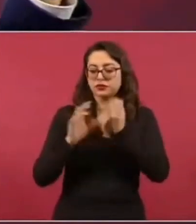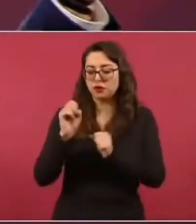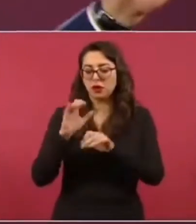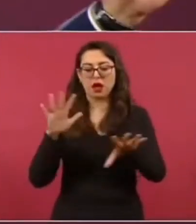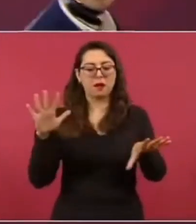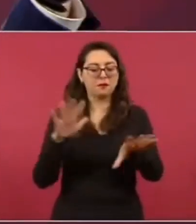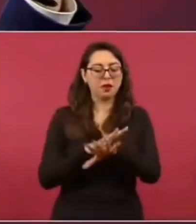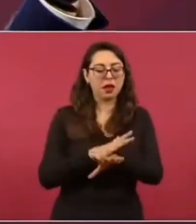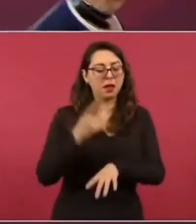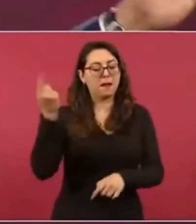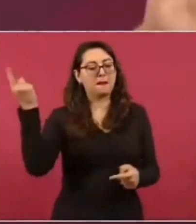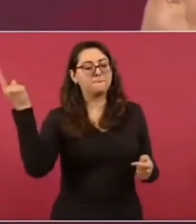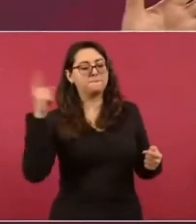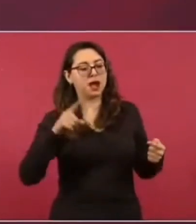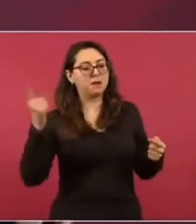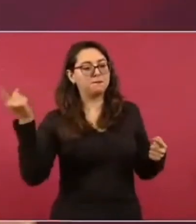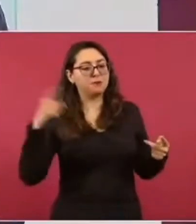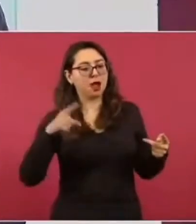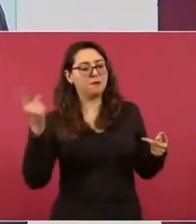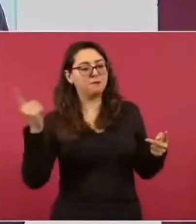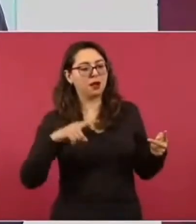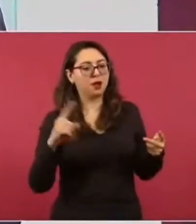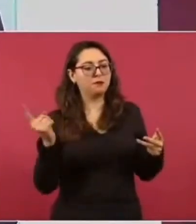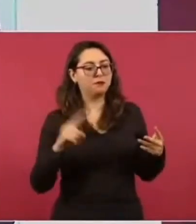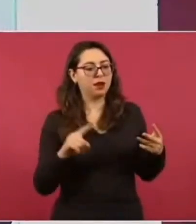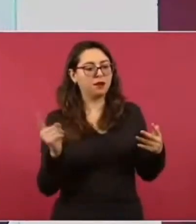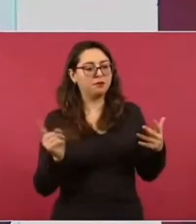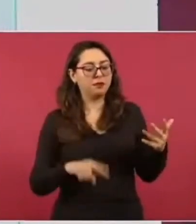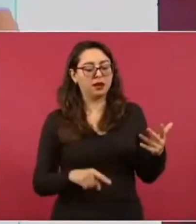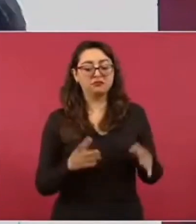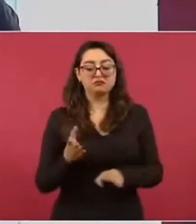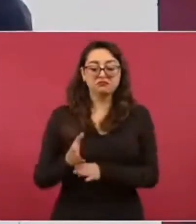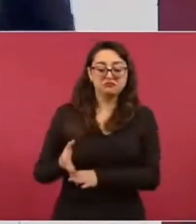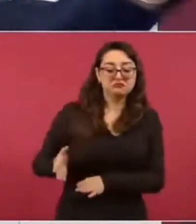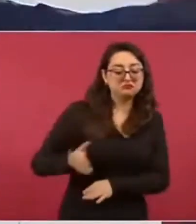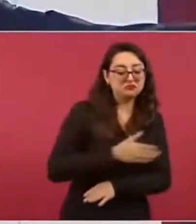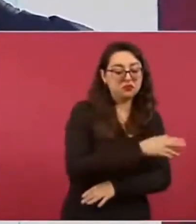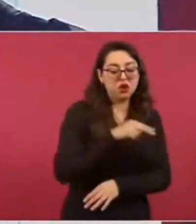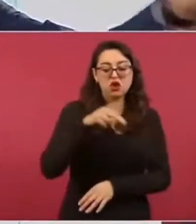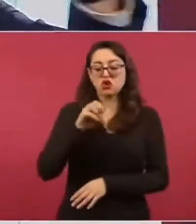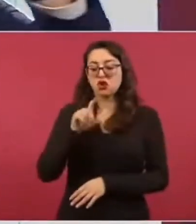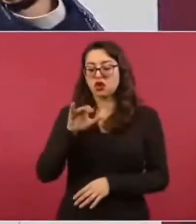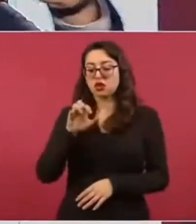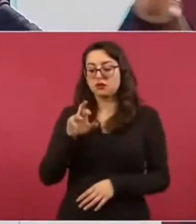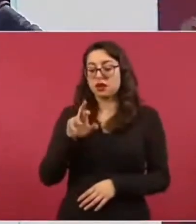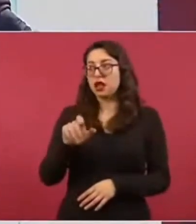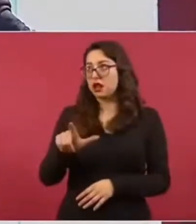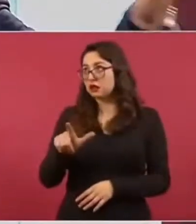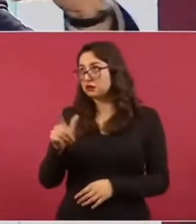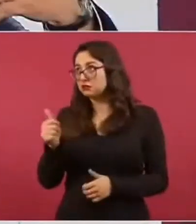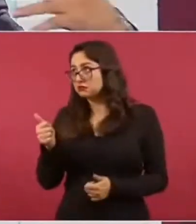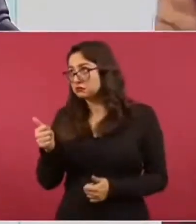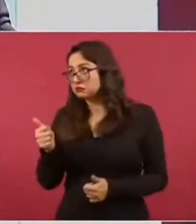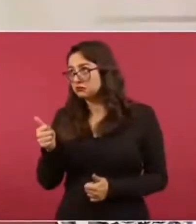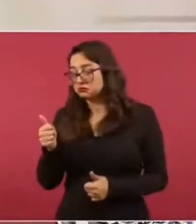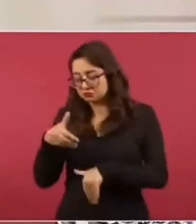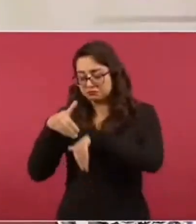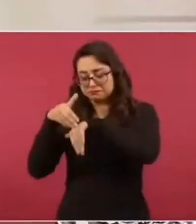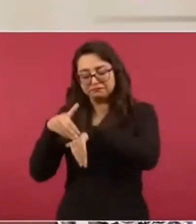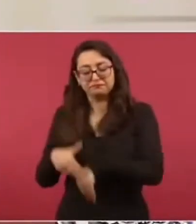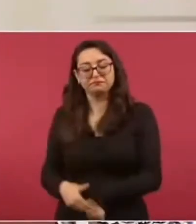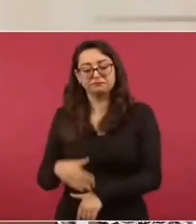¿Qué eran las llamadas reformas estructurales? Pues el permitir la